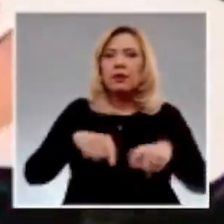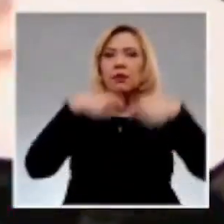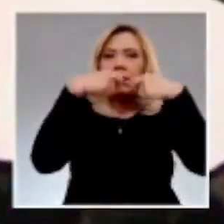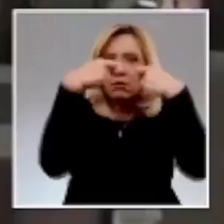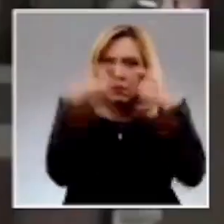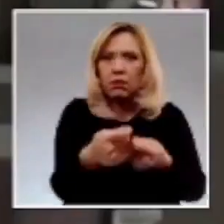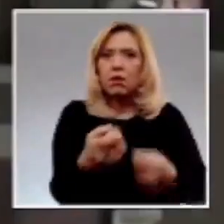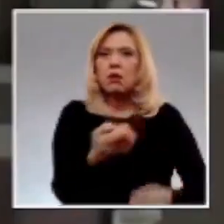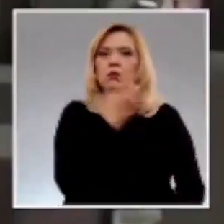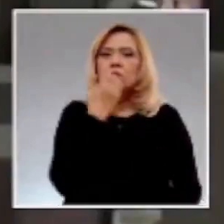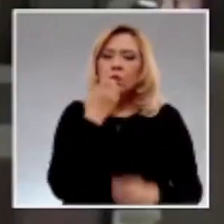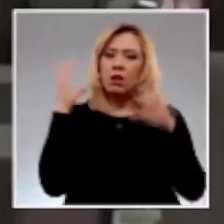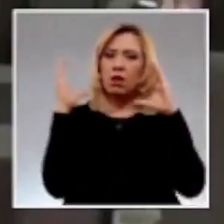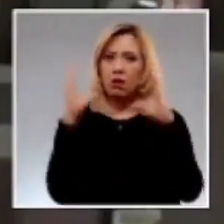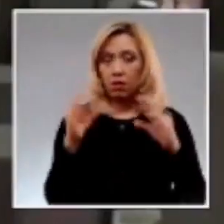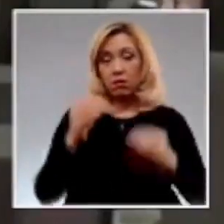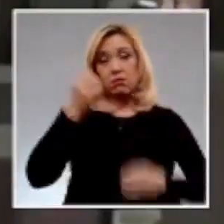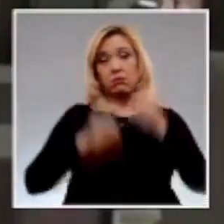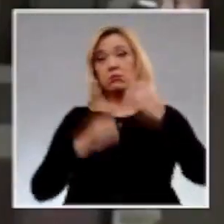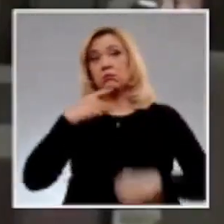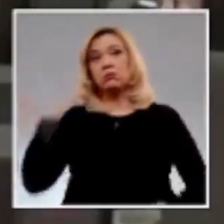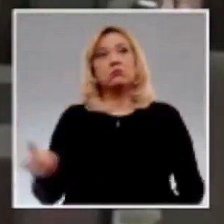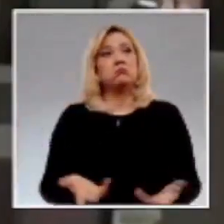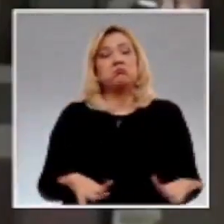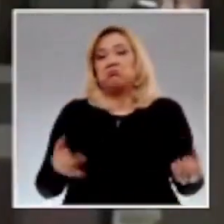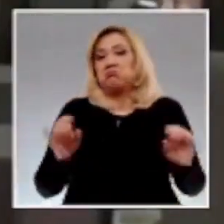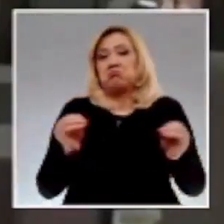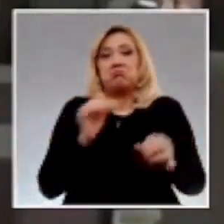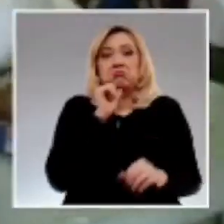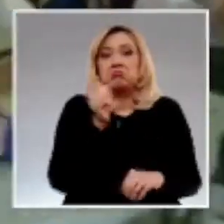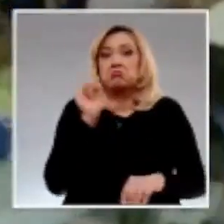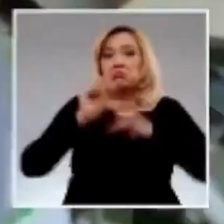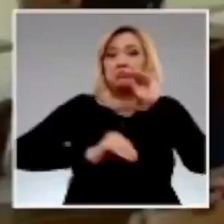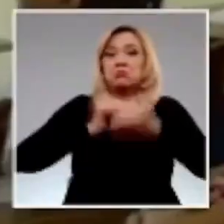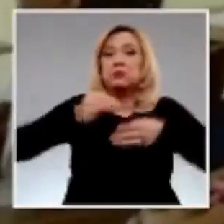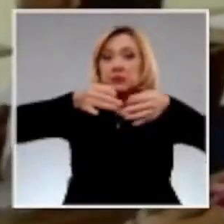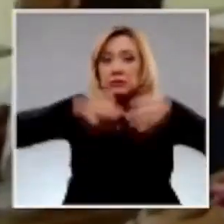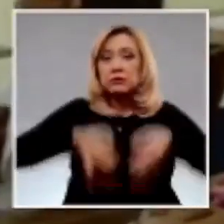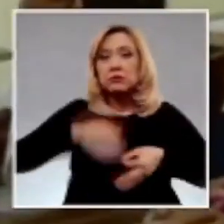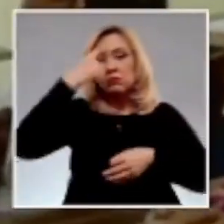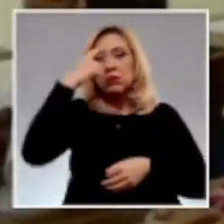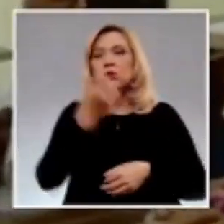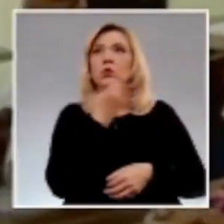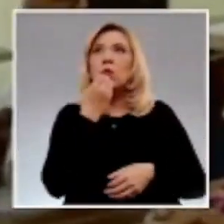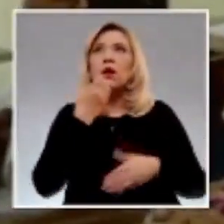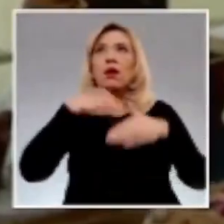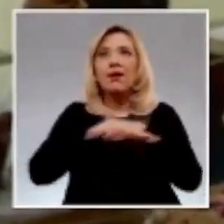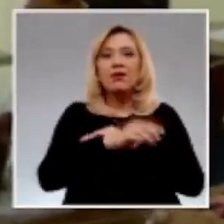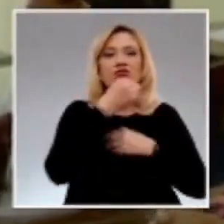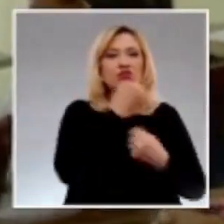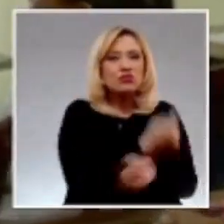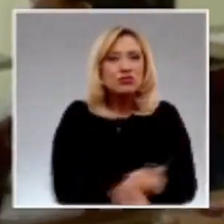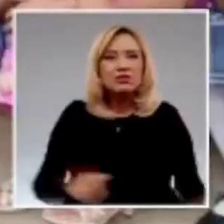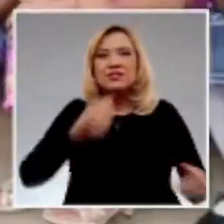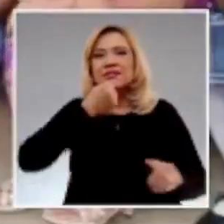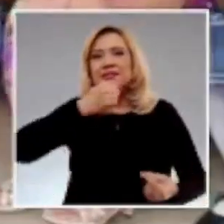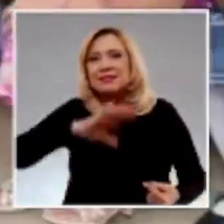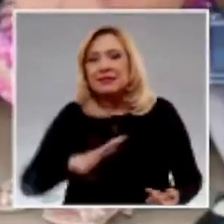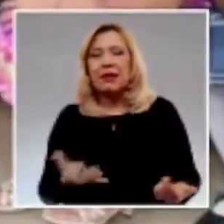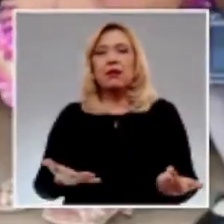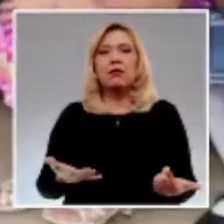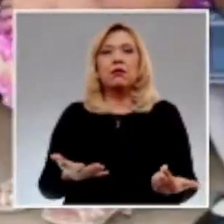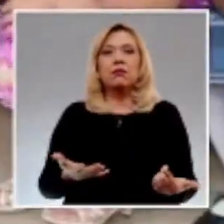Corte constató que no se garantizó una infraestructura adecuada para el desarrollo integral de los niños y las niñas porque estaban expuestos